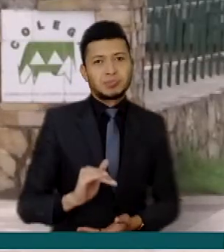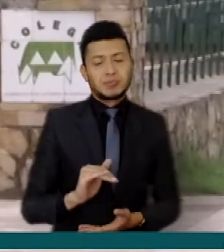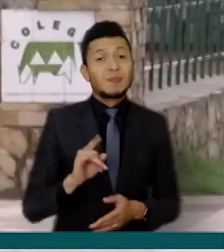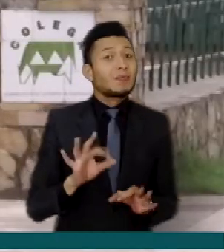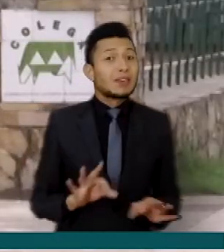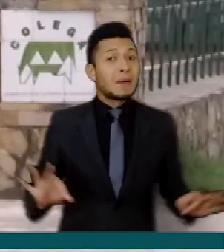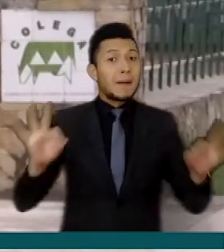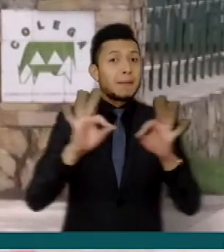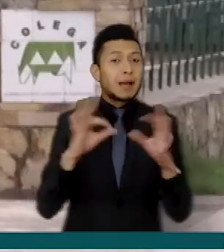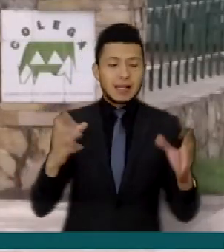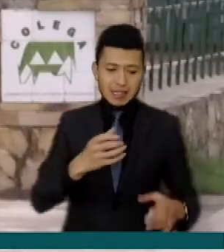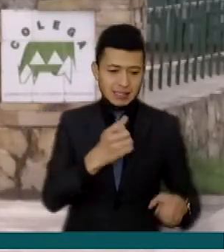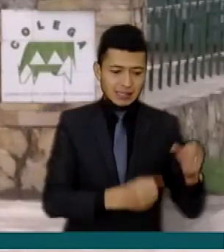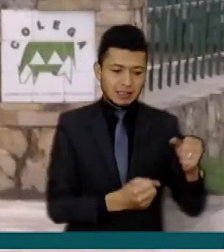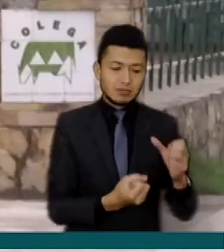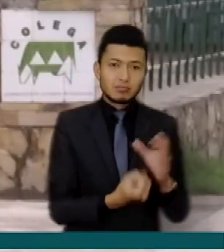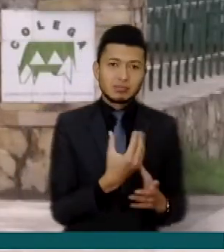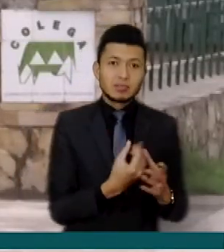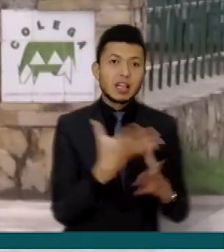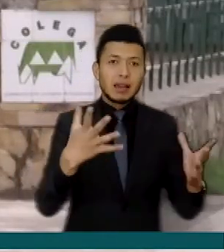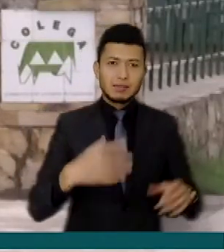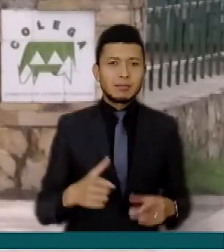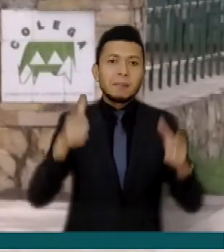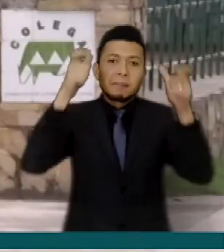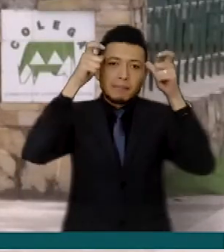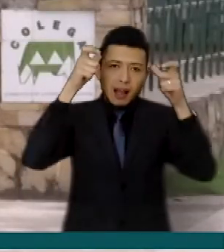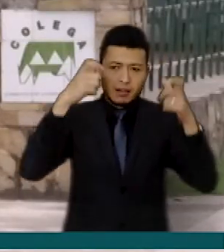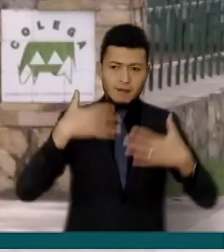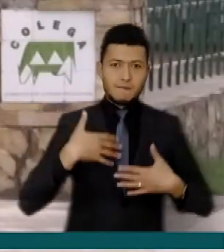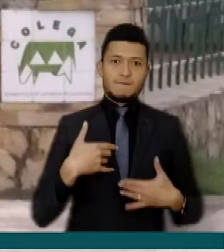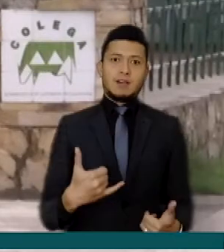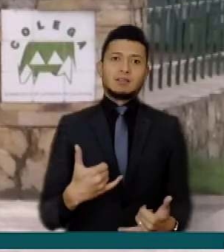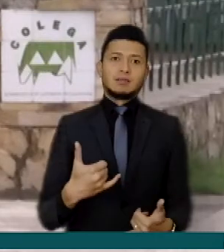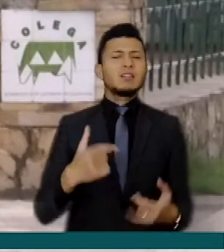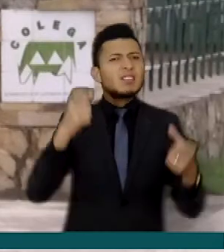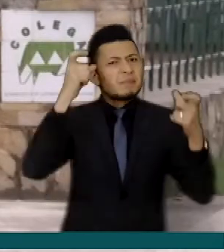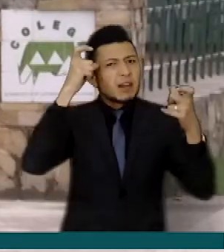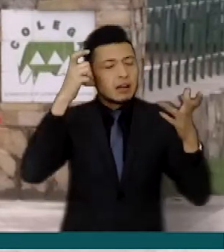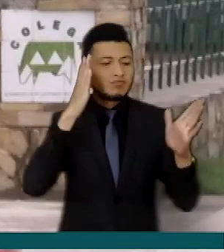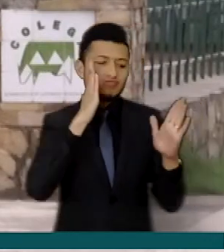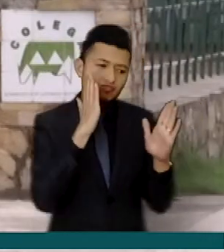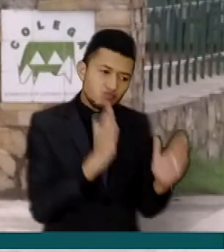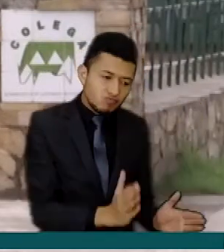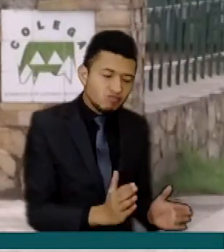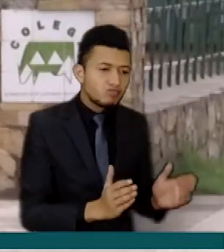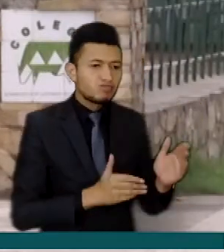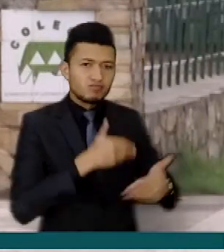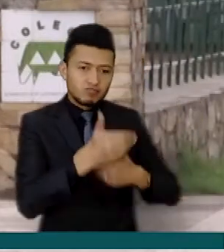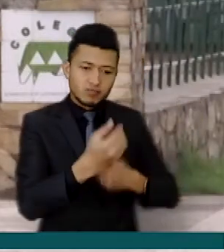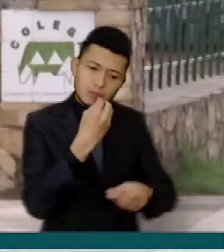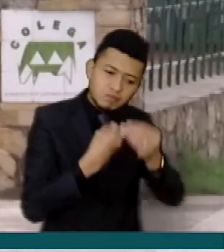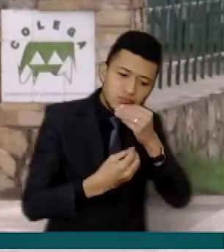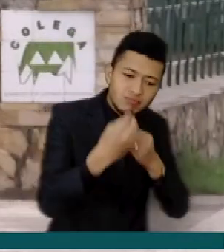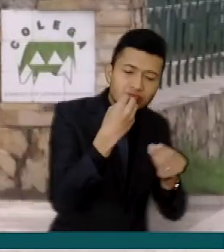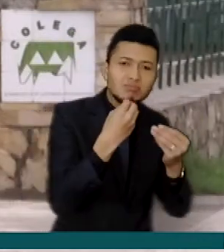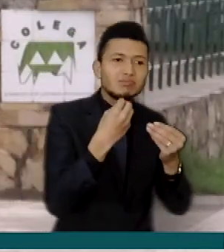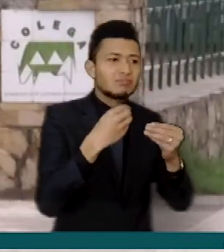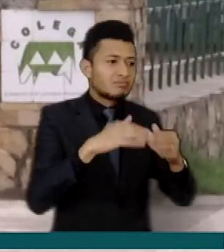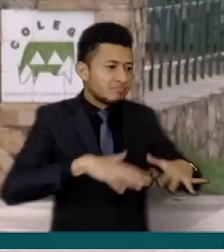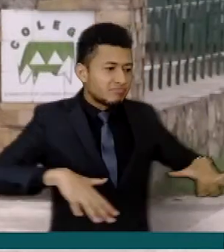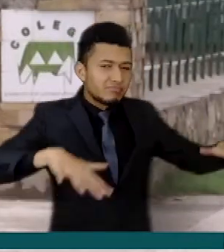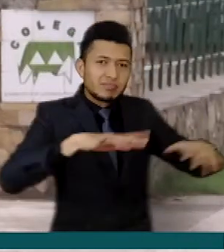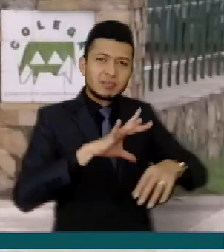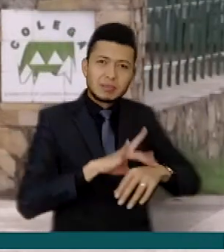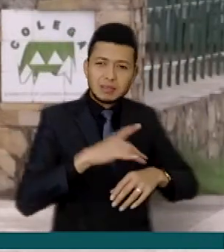importante resaltar que la leche es producida por vacas felices, es decir, animales que cuentan con toda la atención, alimentación y medicina